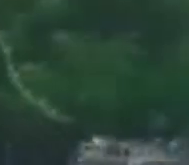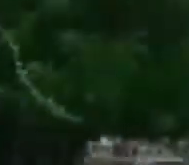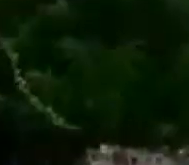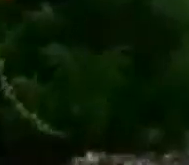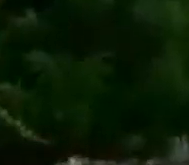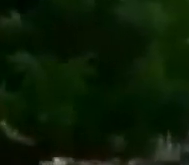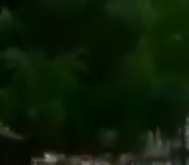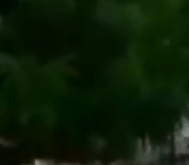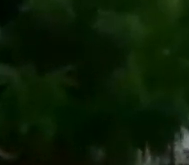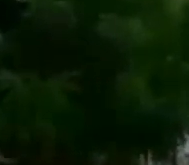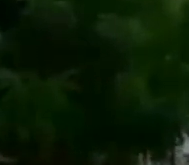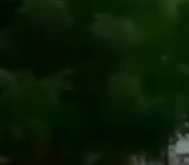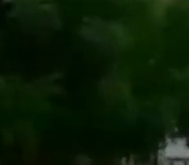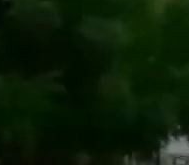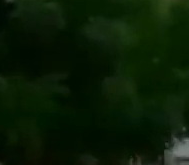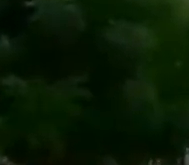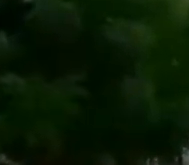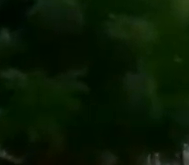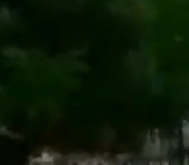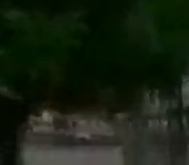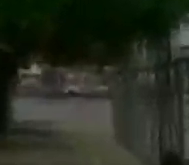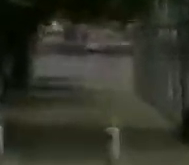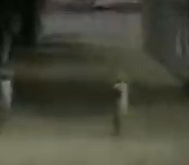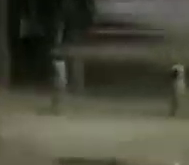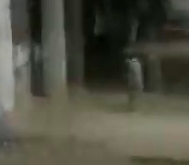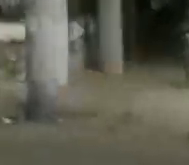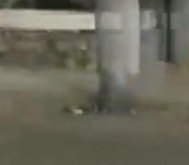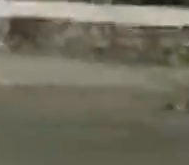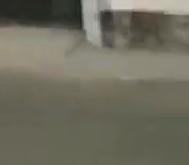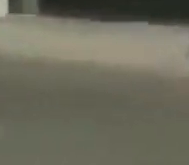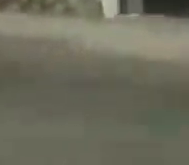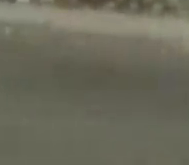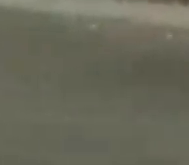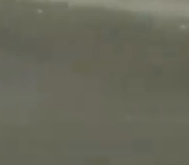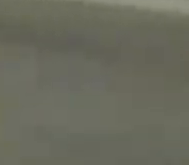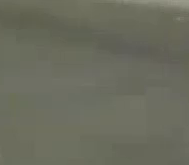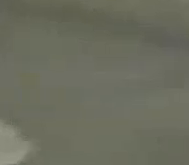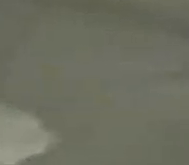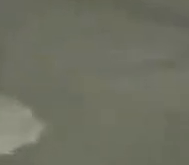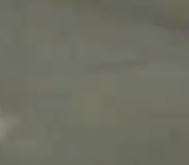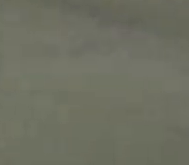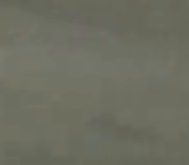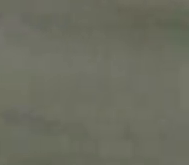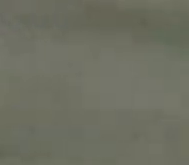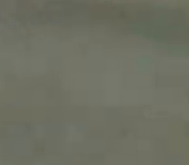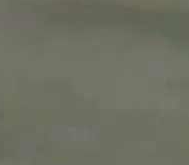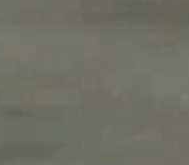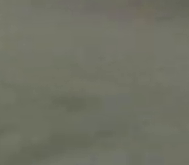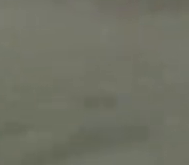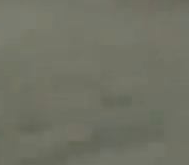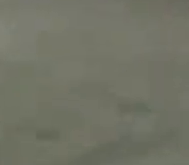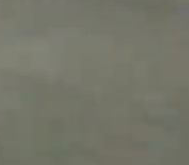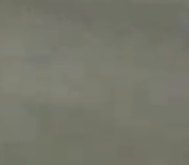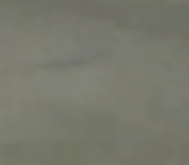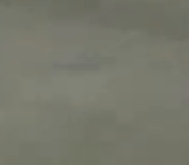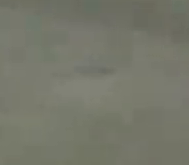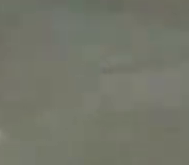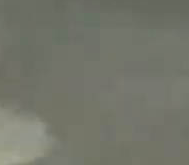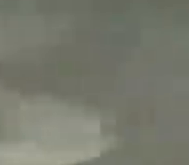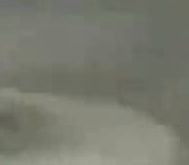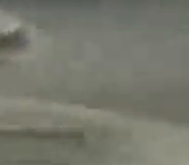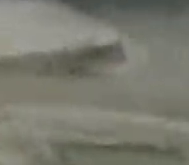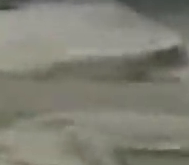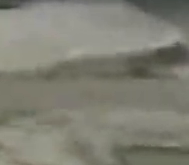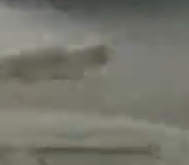Buenos días, aquí reportero móvil. Esta es la cooperativa Jacobo Bucarán, el sector Malvinas, antes de la subida al primer